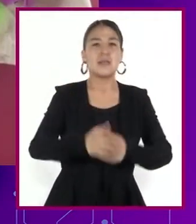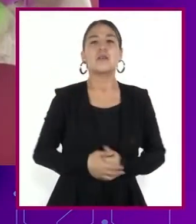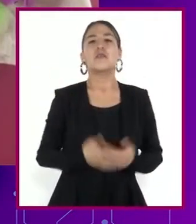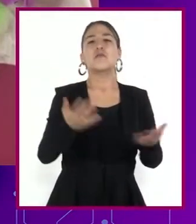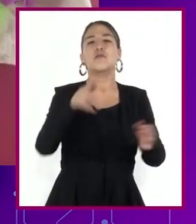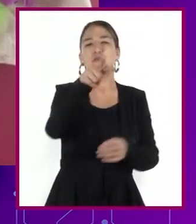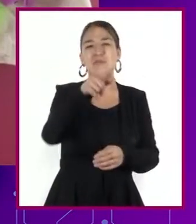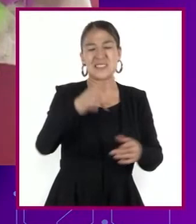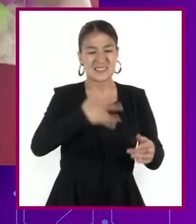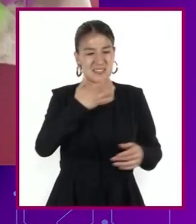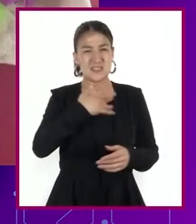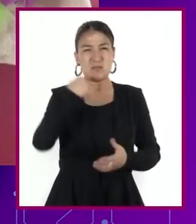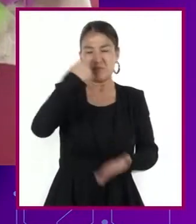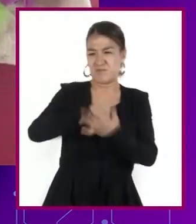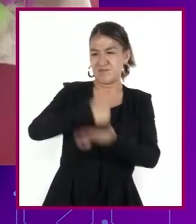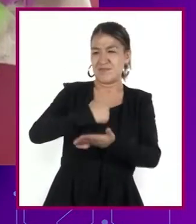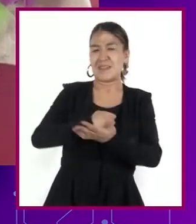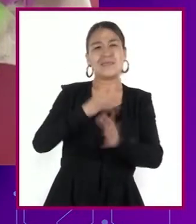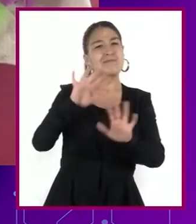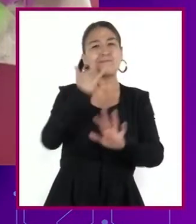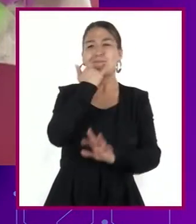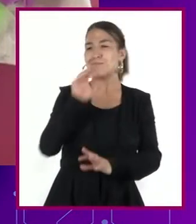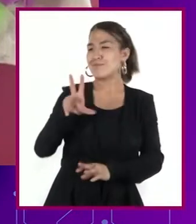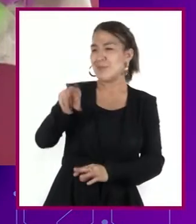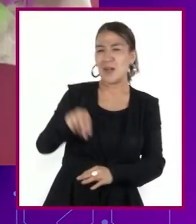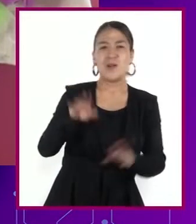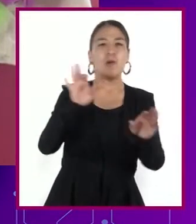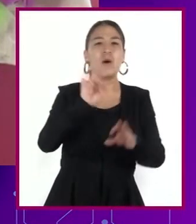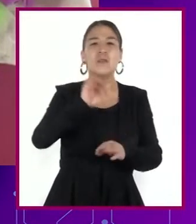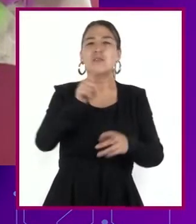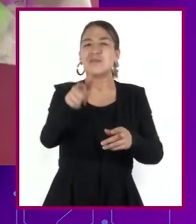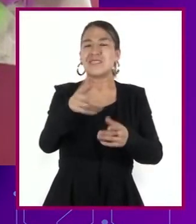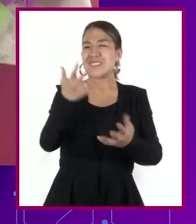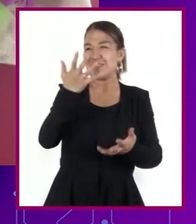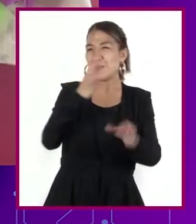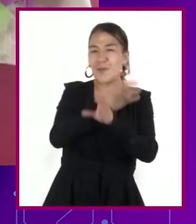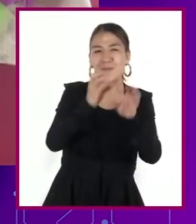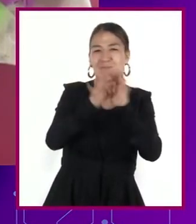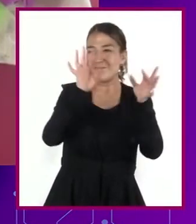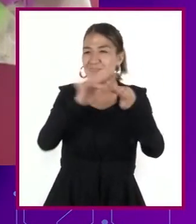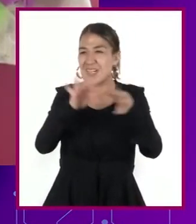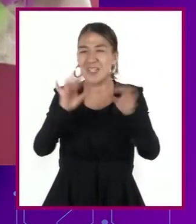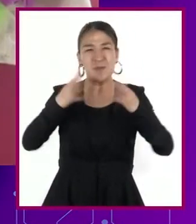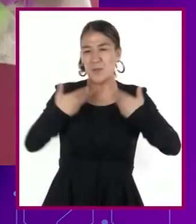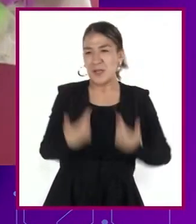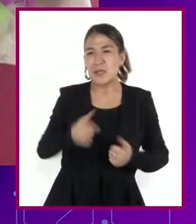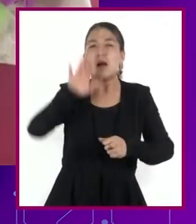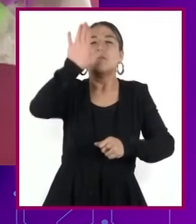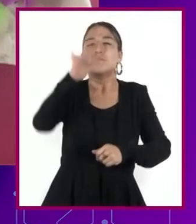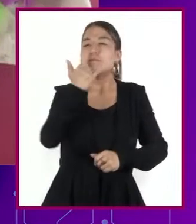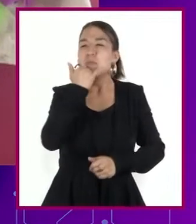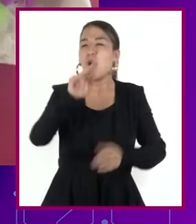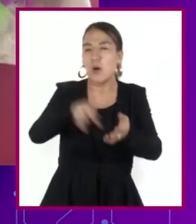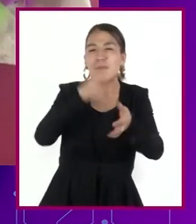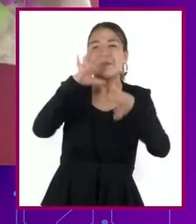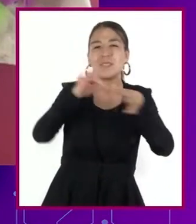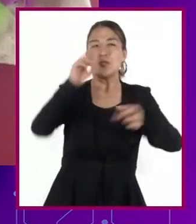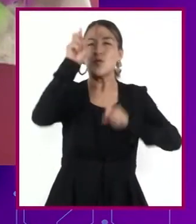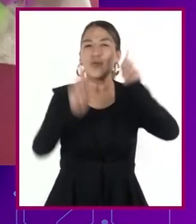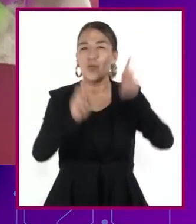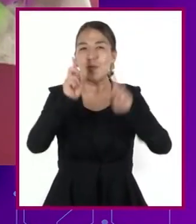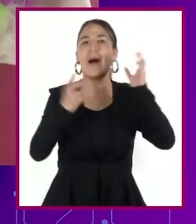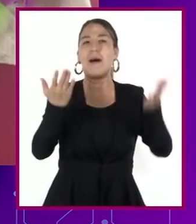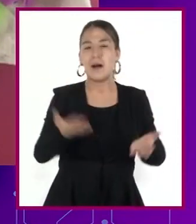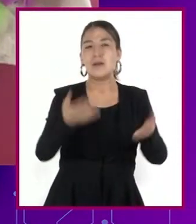cambiar de opinión. Incluso reconocer cuando no se entiende o se está de acuerdo con algo. Se crea un ambiente de